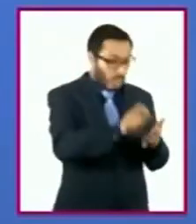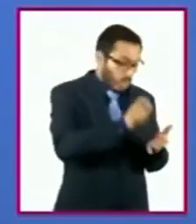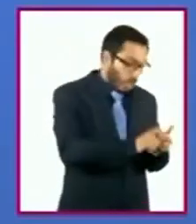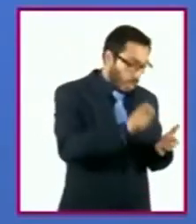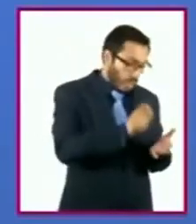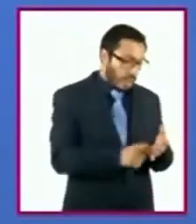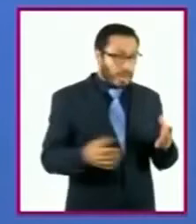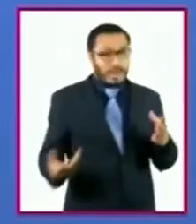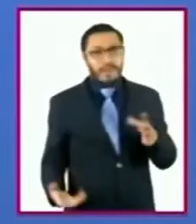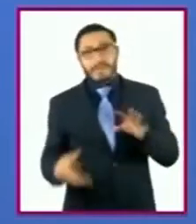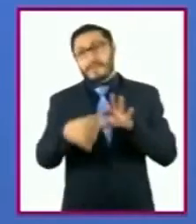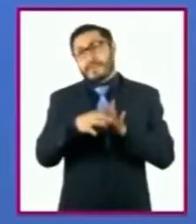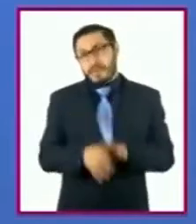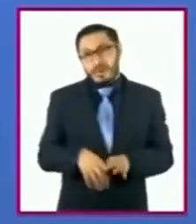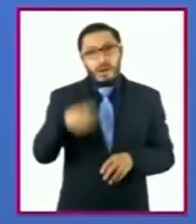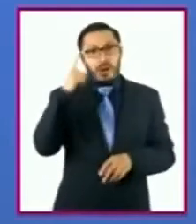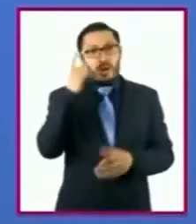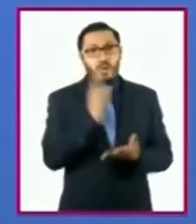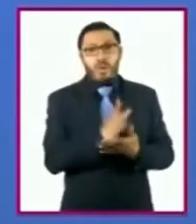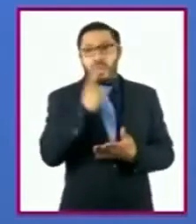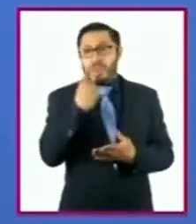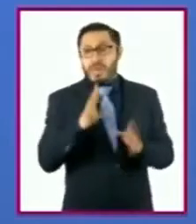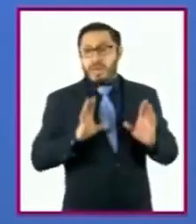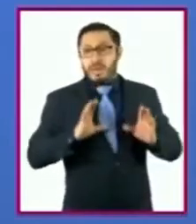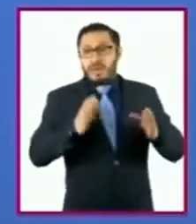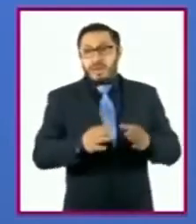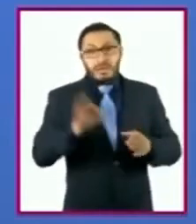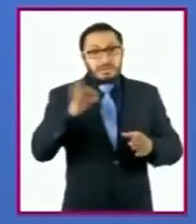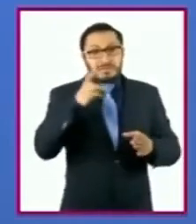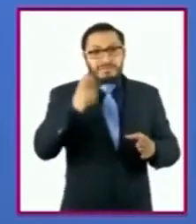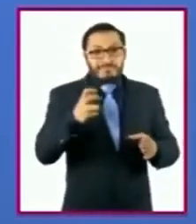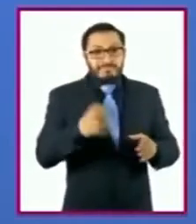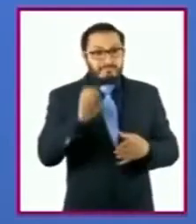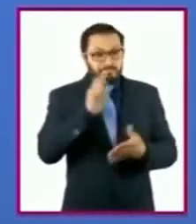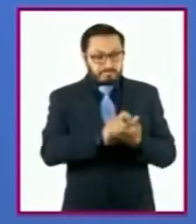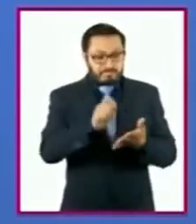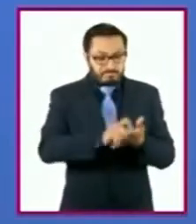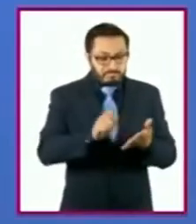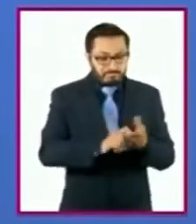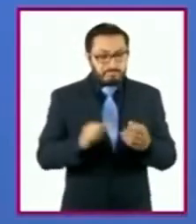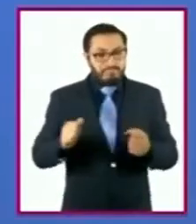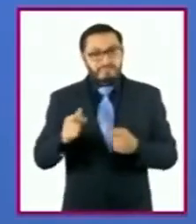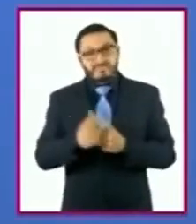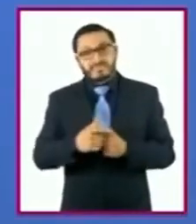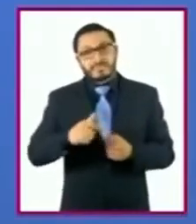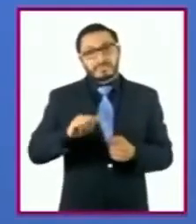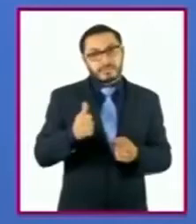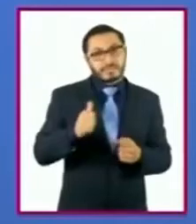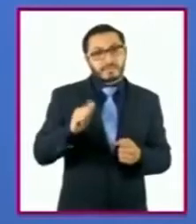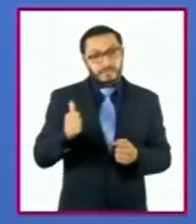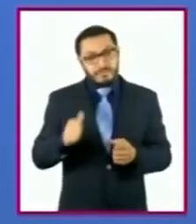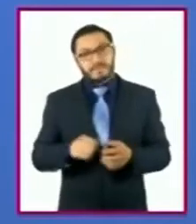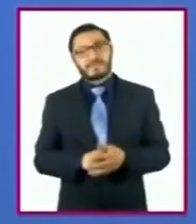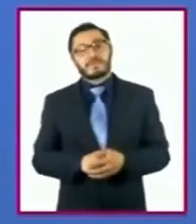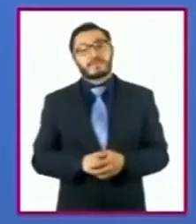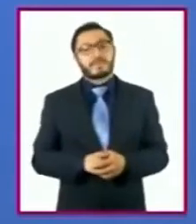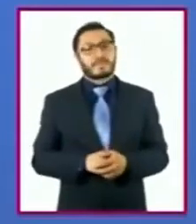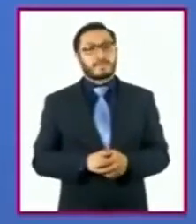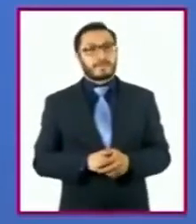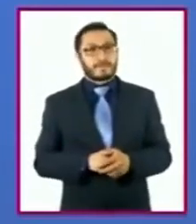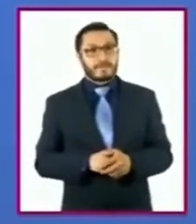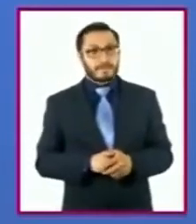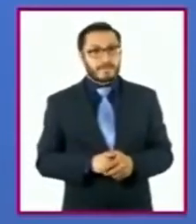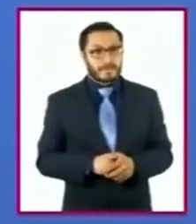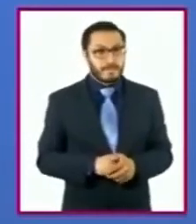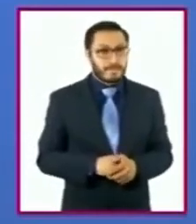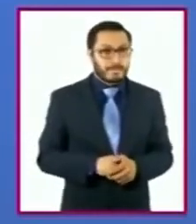tengan que ver con un solo ámbito. Si fuera el caso, escriban una aspiración relacionada con los otros ámbitos. ¿Qué